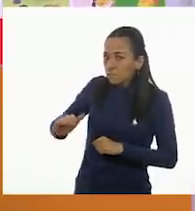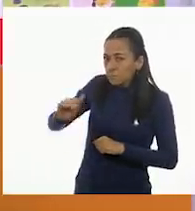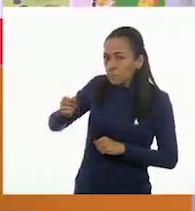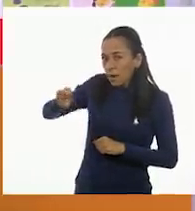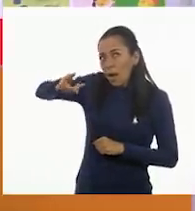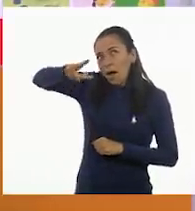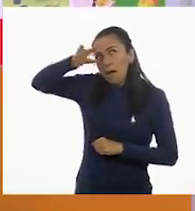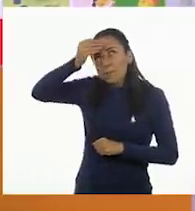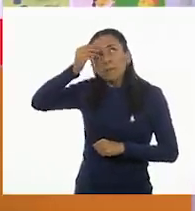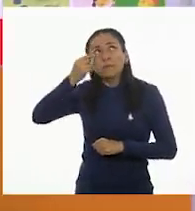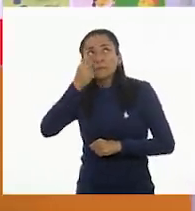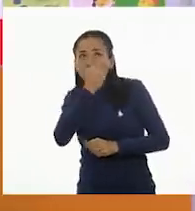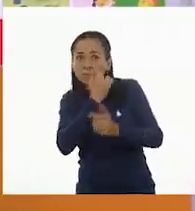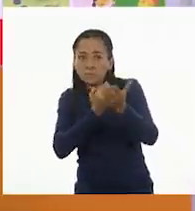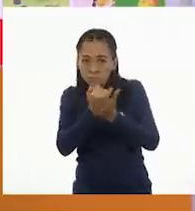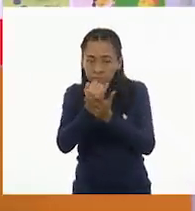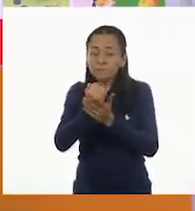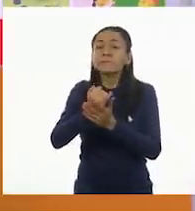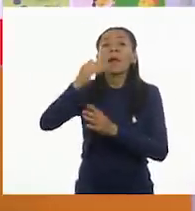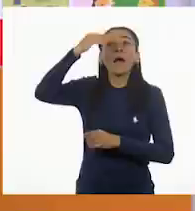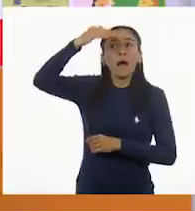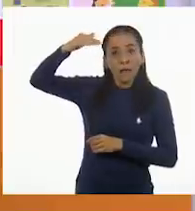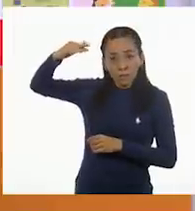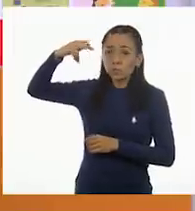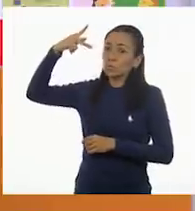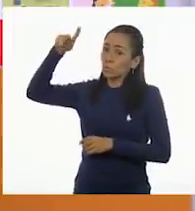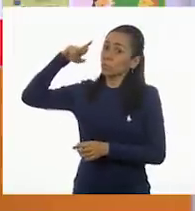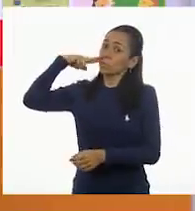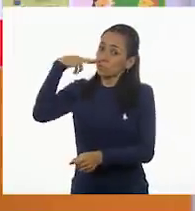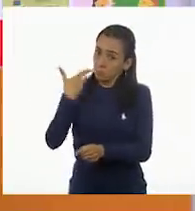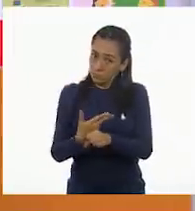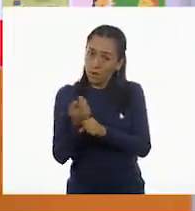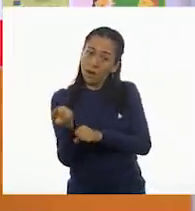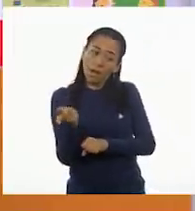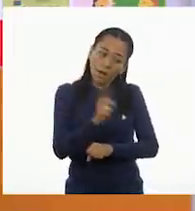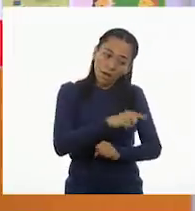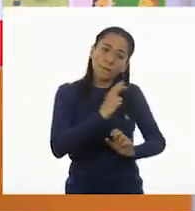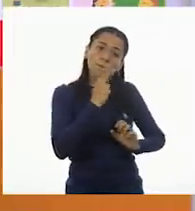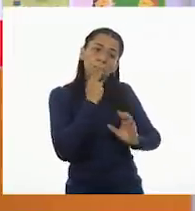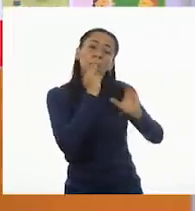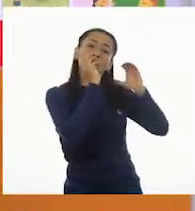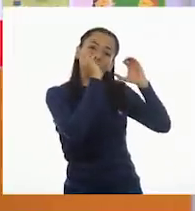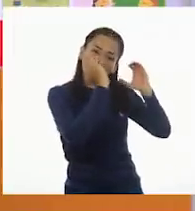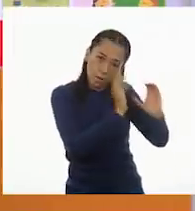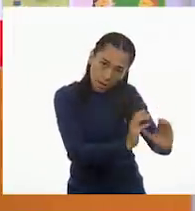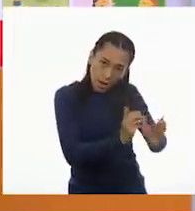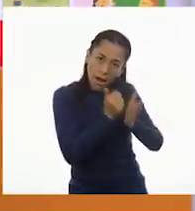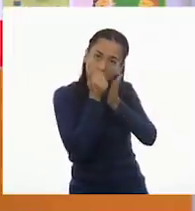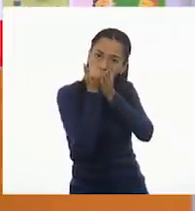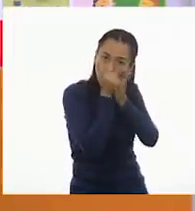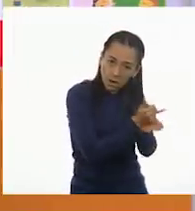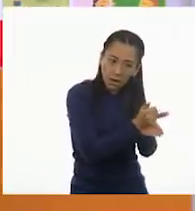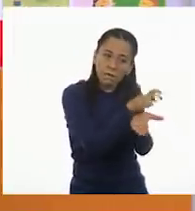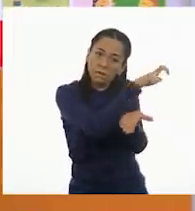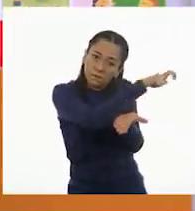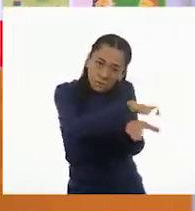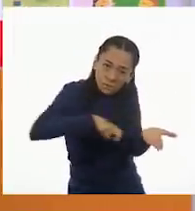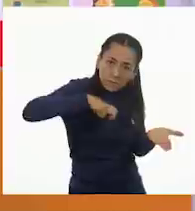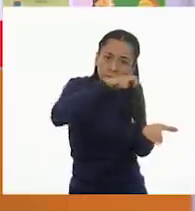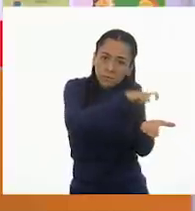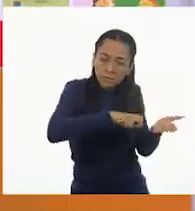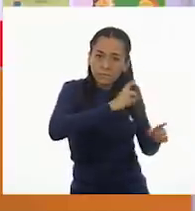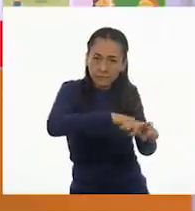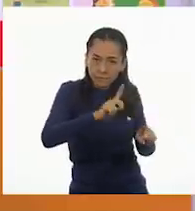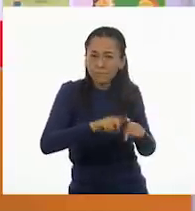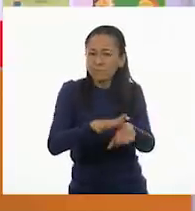la responsabilidad de cuidarlas y cuidarlos y educarlos y educarlas? Por eso todas las niñas y los niños que